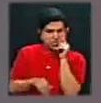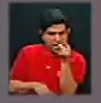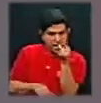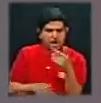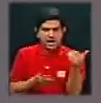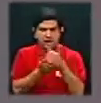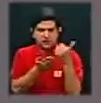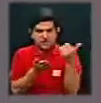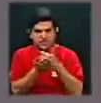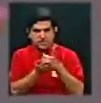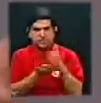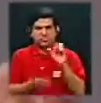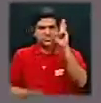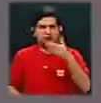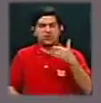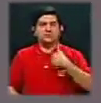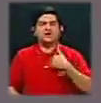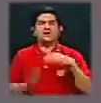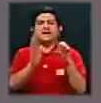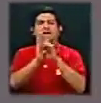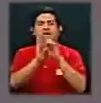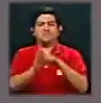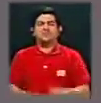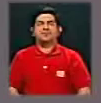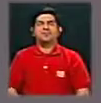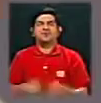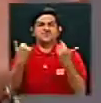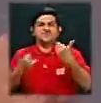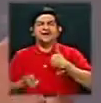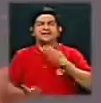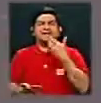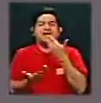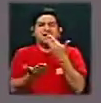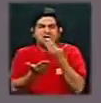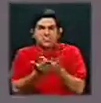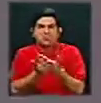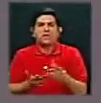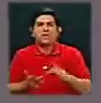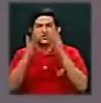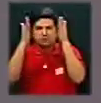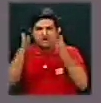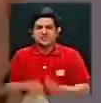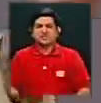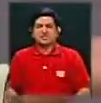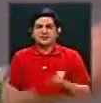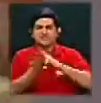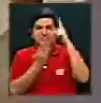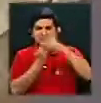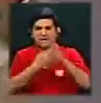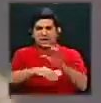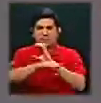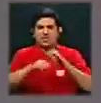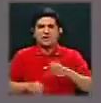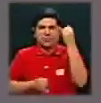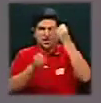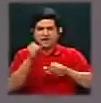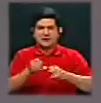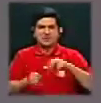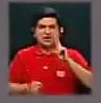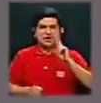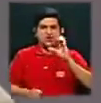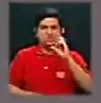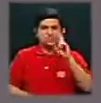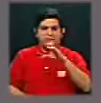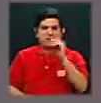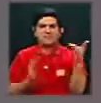esos recursos de que Costa Rica es parte. Por ejemplo, si tenemos ya una buena dotación de especialistas en software que salen de la Universidad de Costa Rica y del